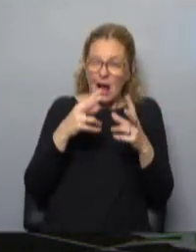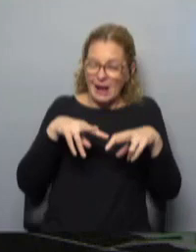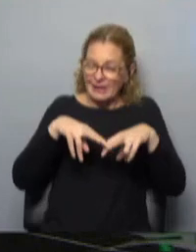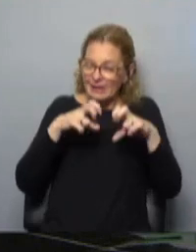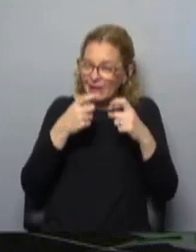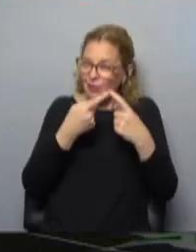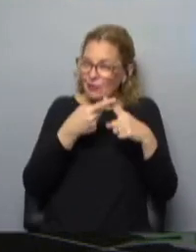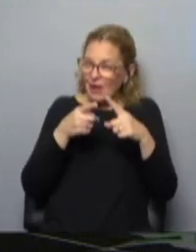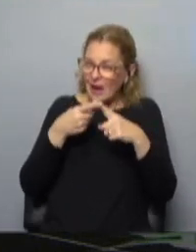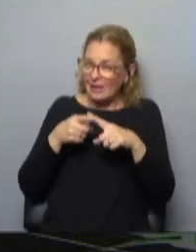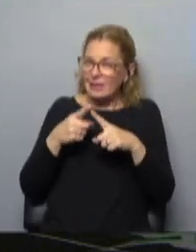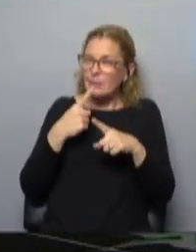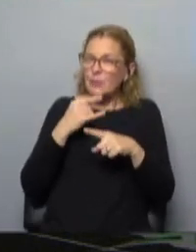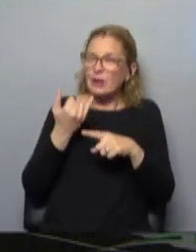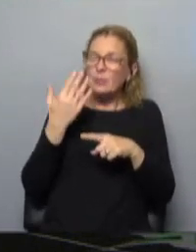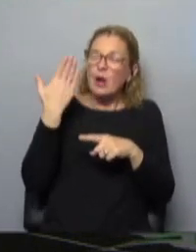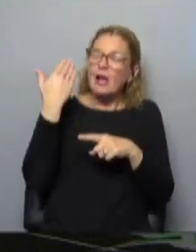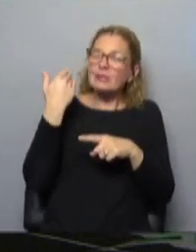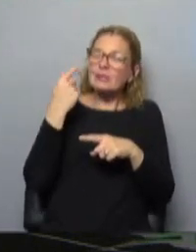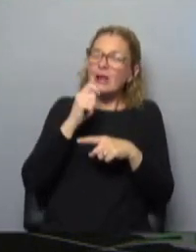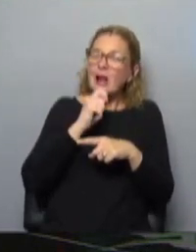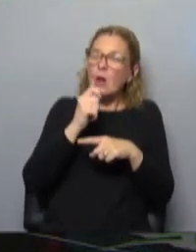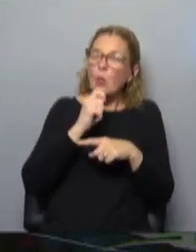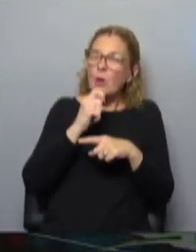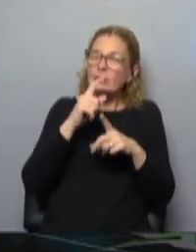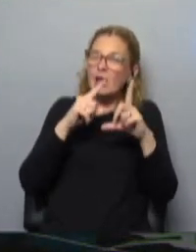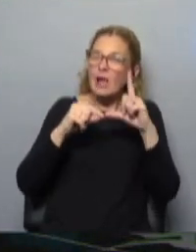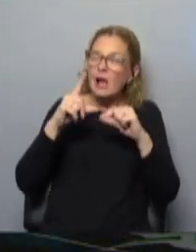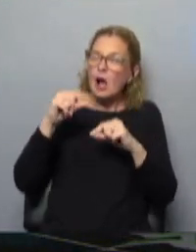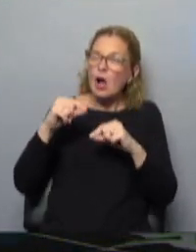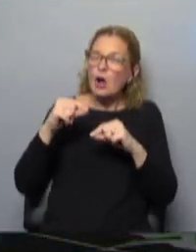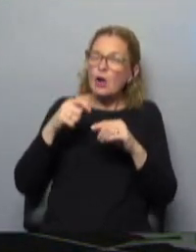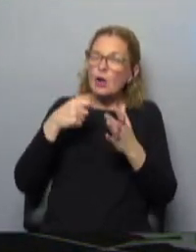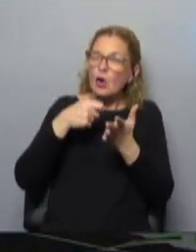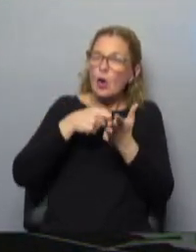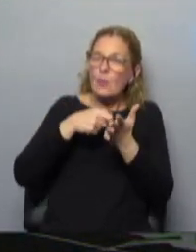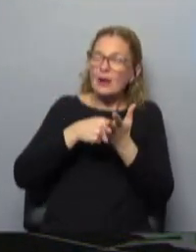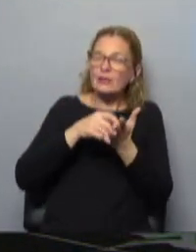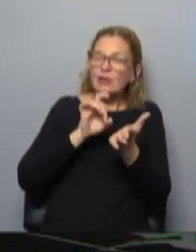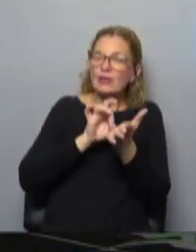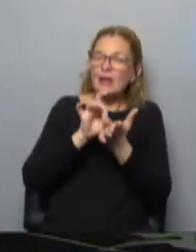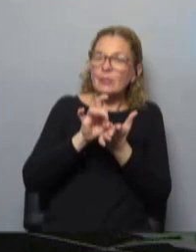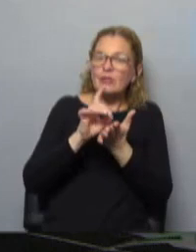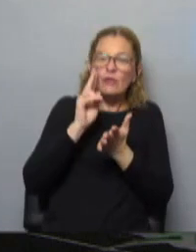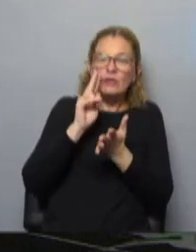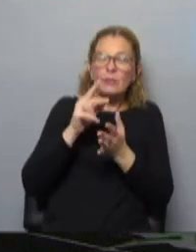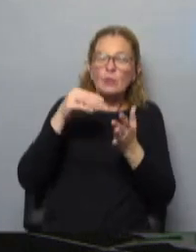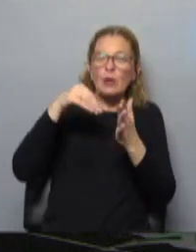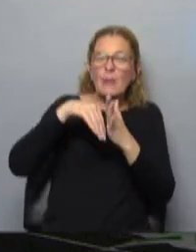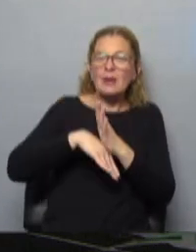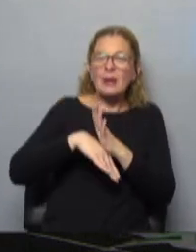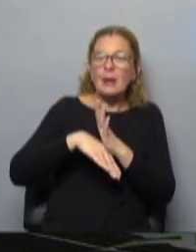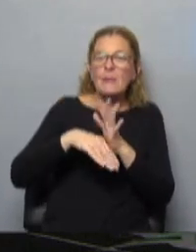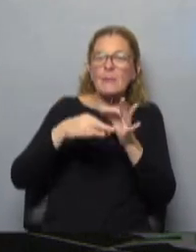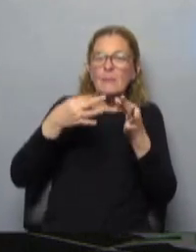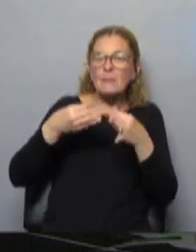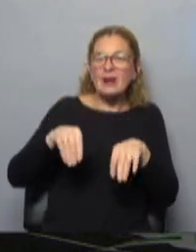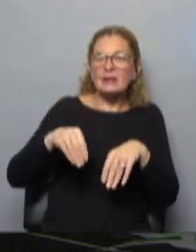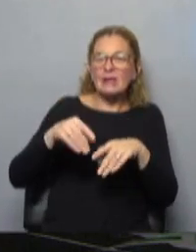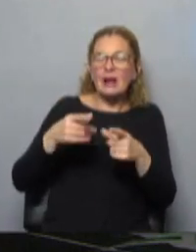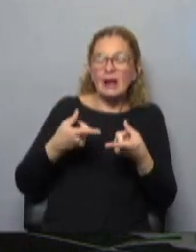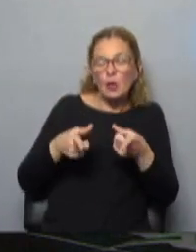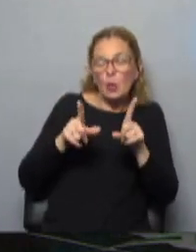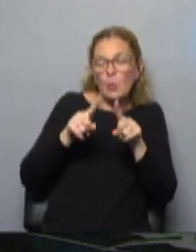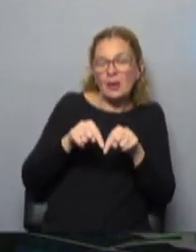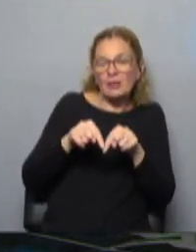se acuerdan cuando analizamos por ejemplo la encuesta de comercio y servicios veíamos lo mismo una pérdida de la recuperación una